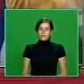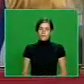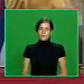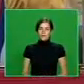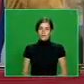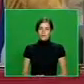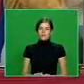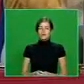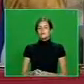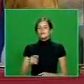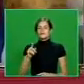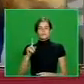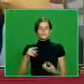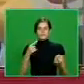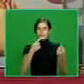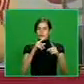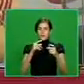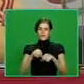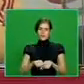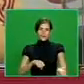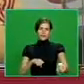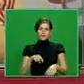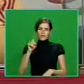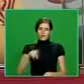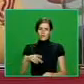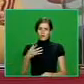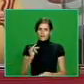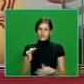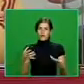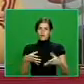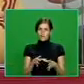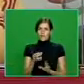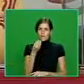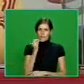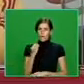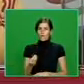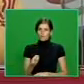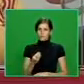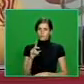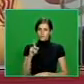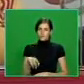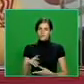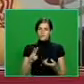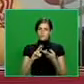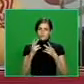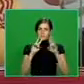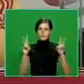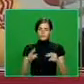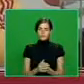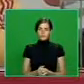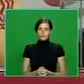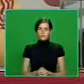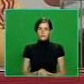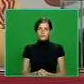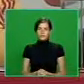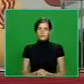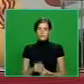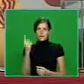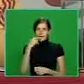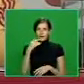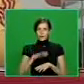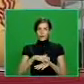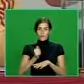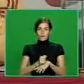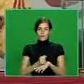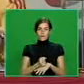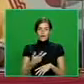Cristóbal bueno San Cristóbal es que estaban los muchachos del movimiento car culpa no los car culpables